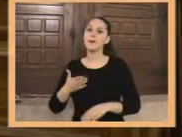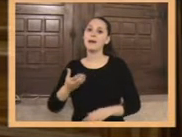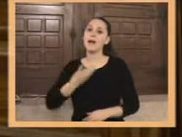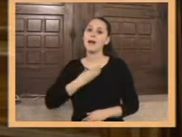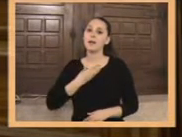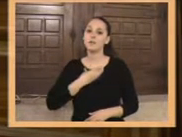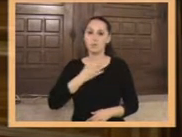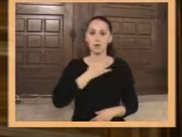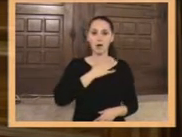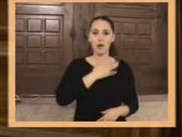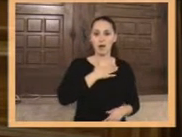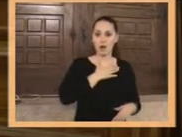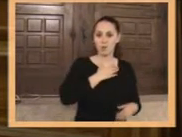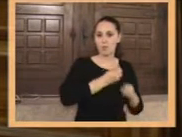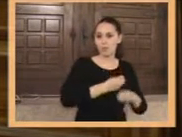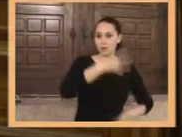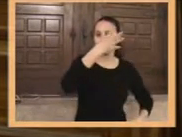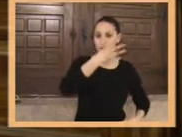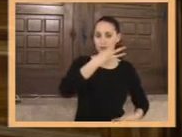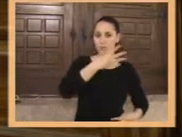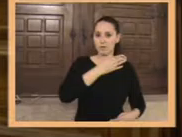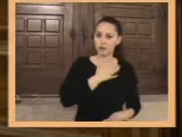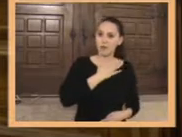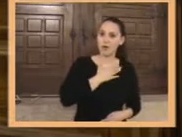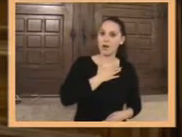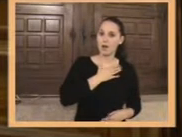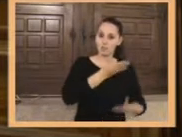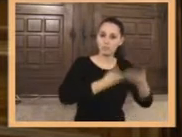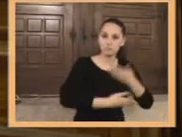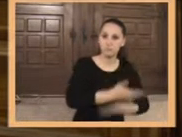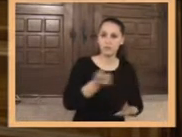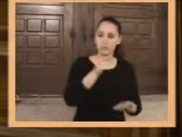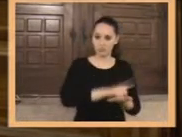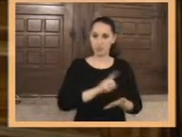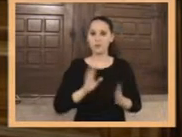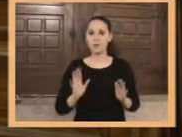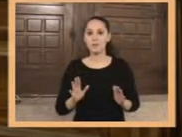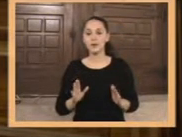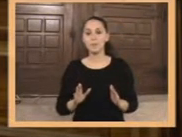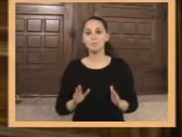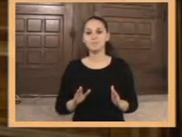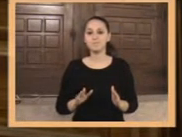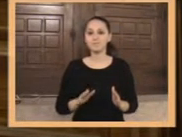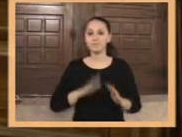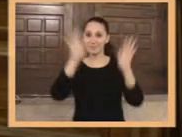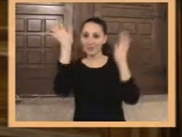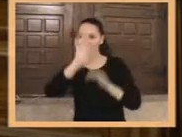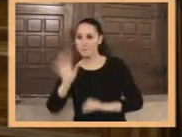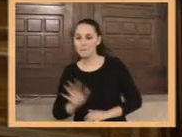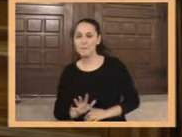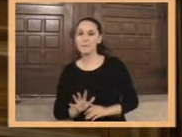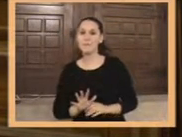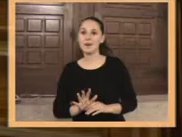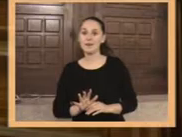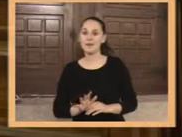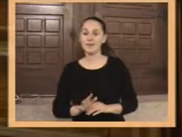sucedido en otras legislaturas, de que muchas veces parece ser que no hablamos bien con las administraciones.